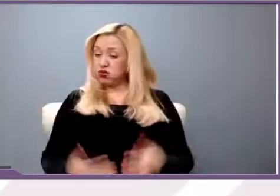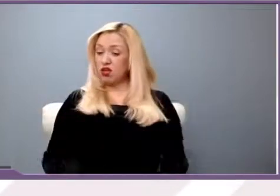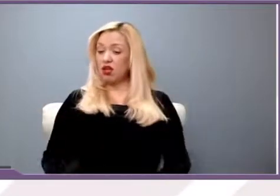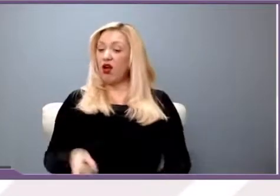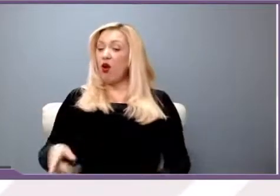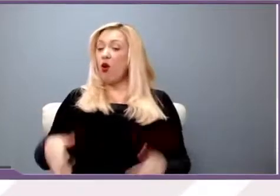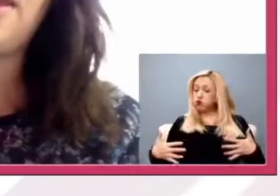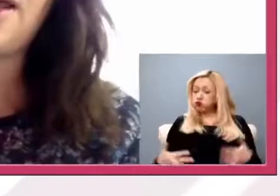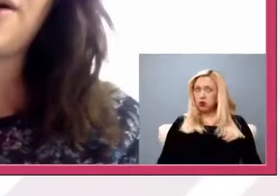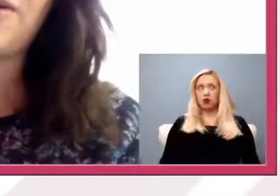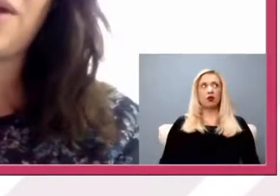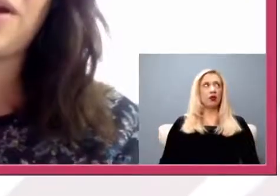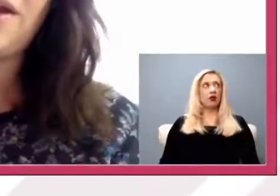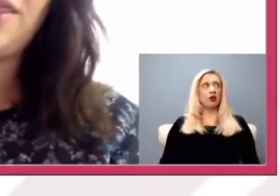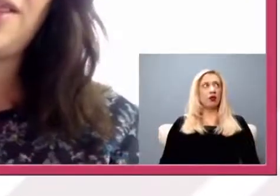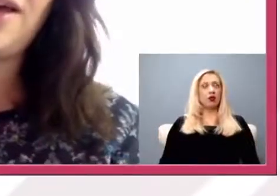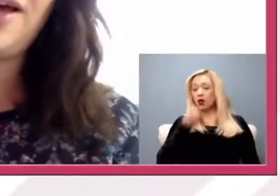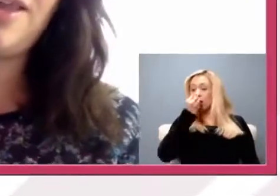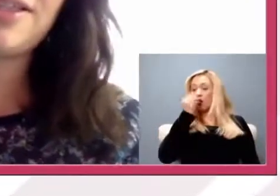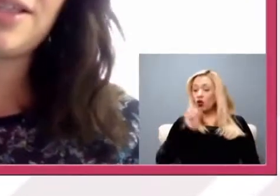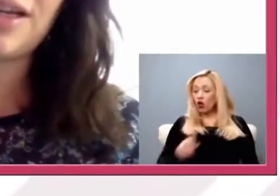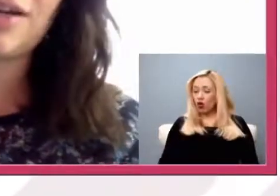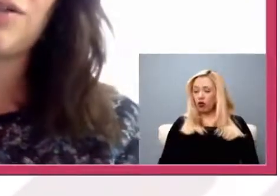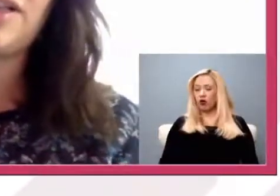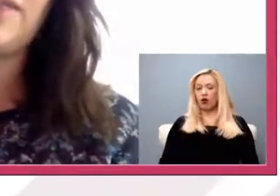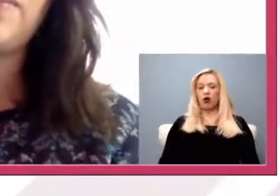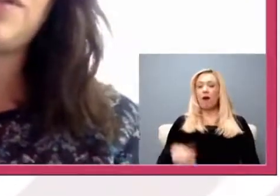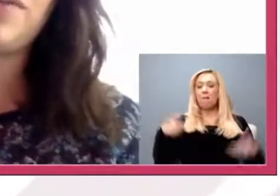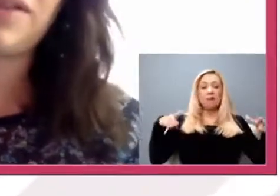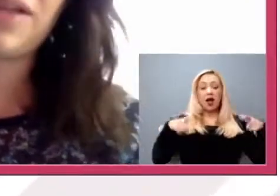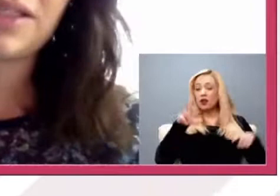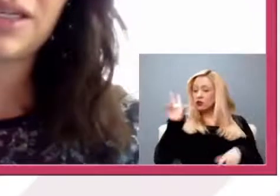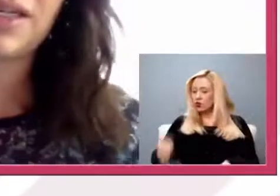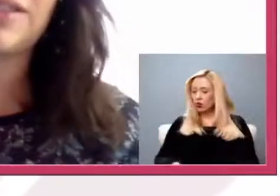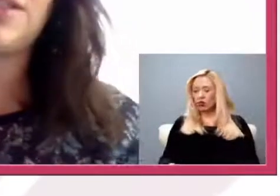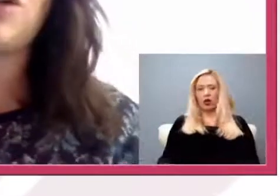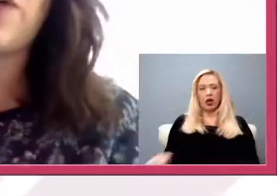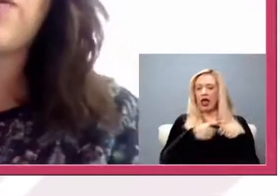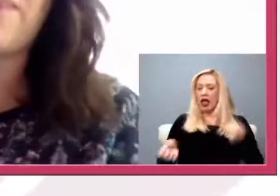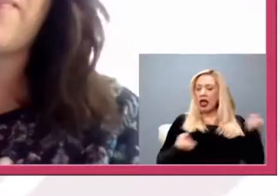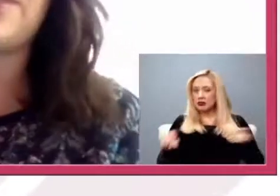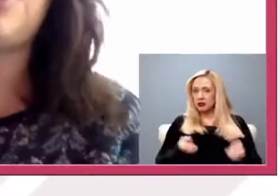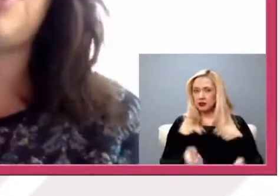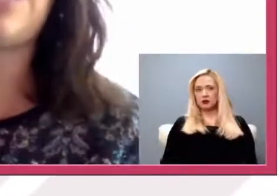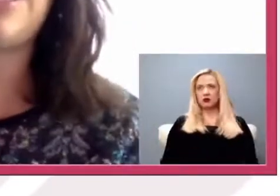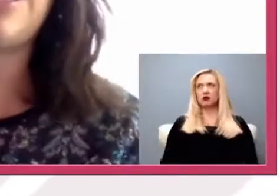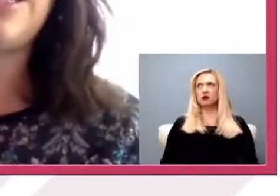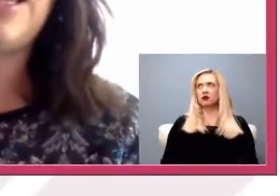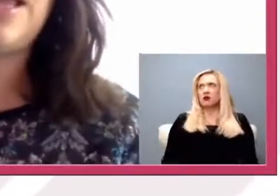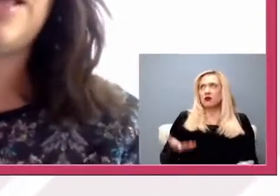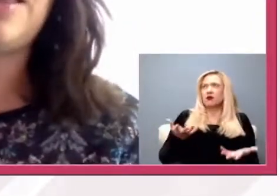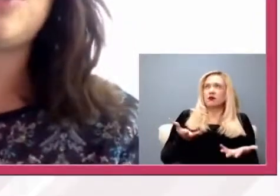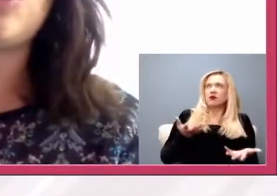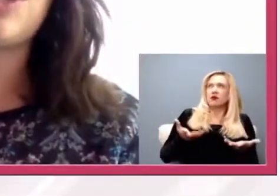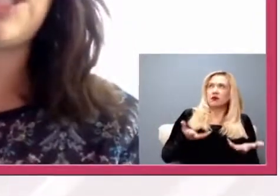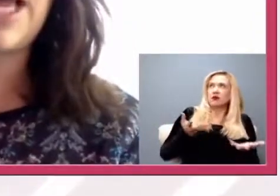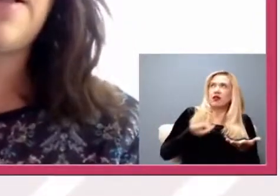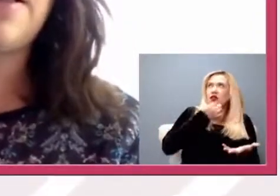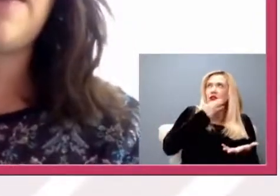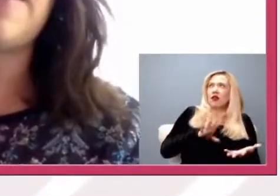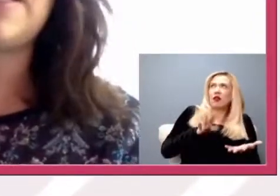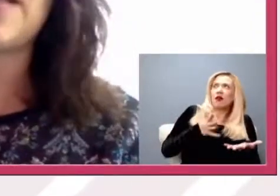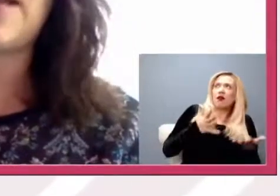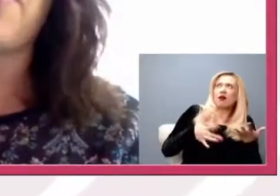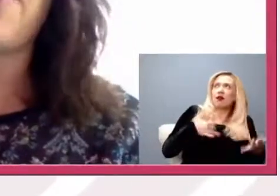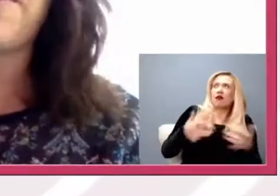desde ahí hay una marca de, deja de comer, deja de hacer tal cosa, te vamos a meter a hacer ejercicio, ¿no? Hay una presión tal, social,